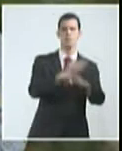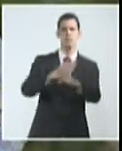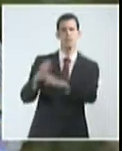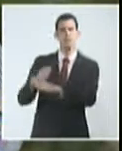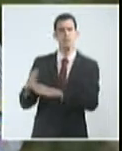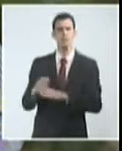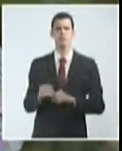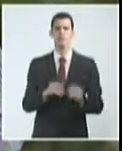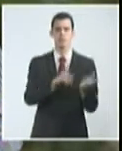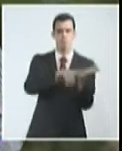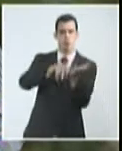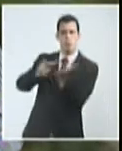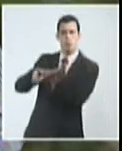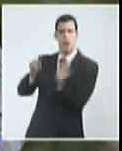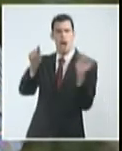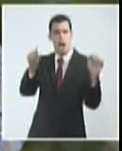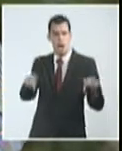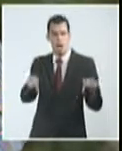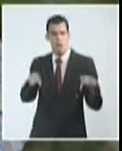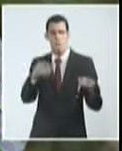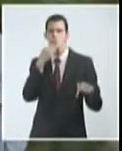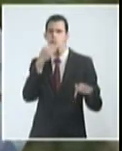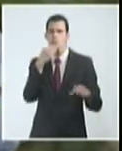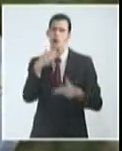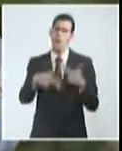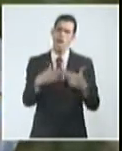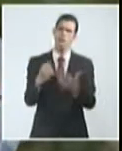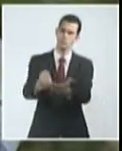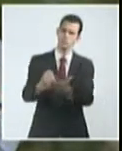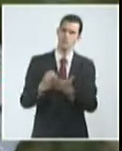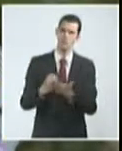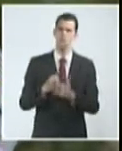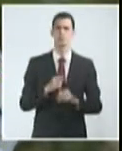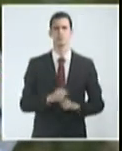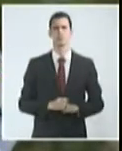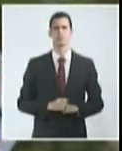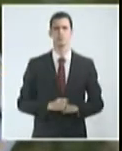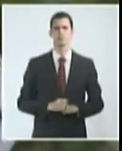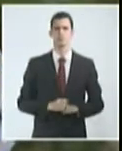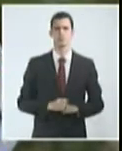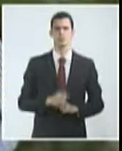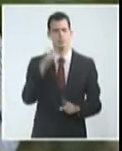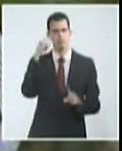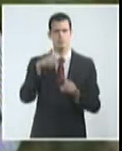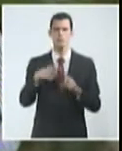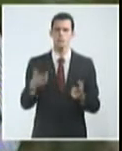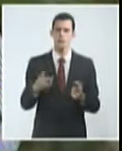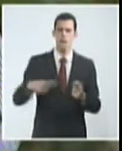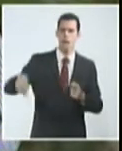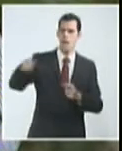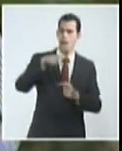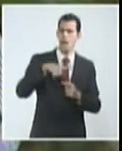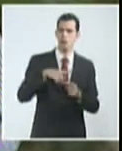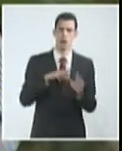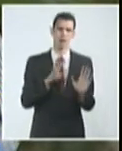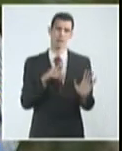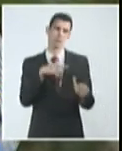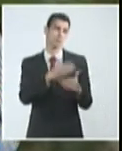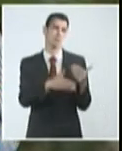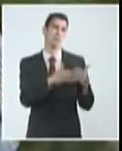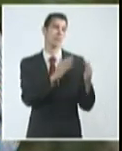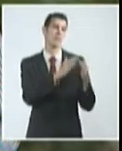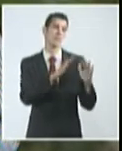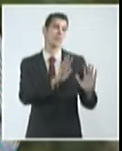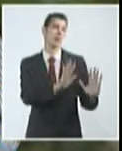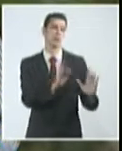organismos de la Administración Central del Estado, en el caso particular de La Habana, participen en todo este proceso. Eso empieza a darnos